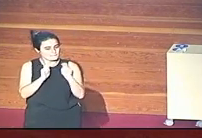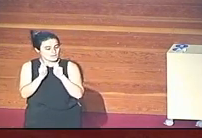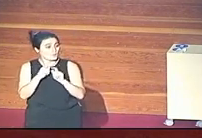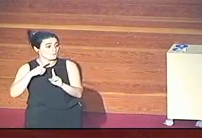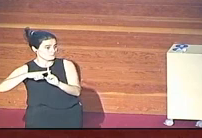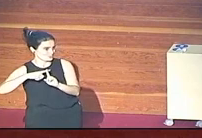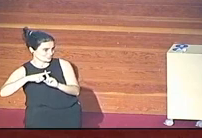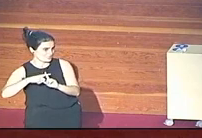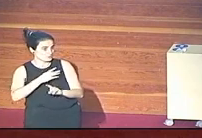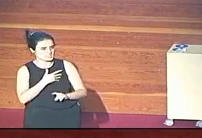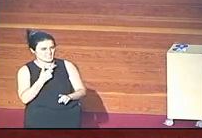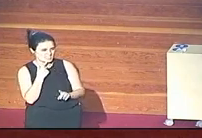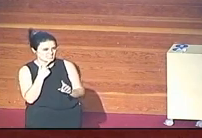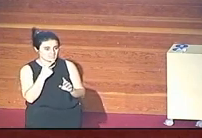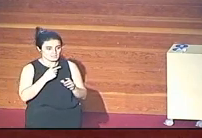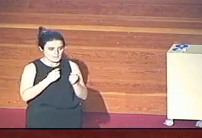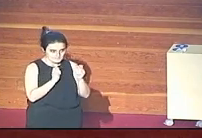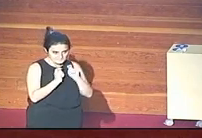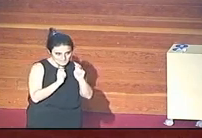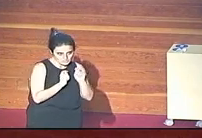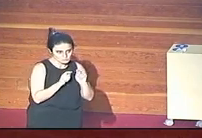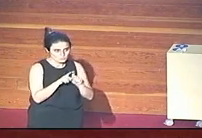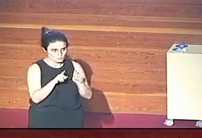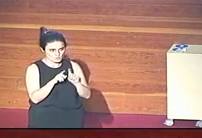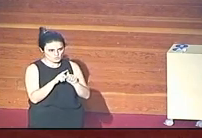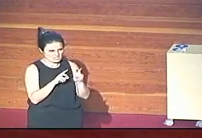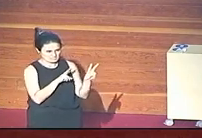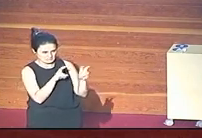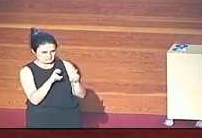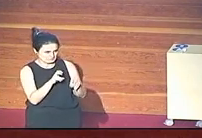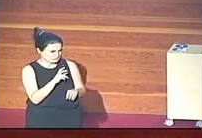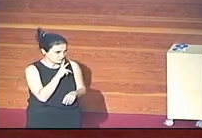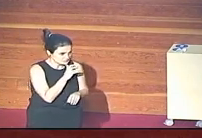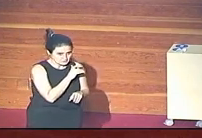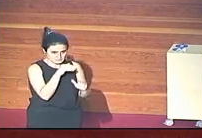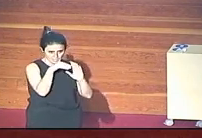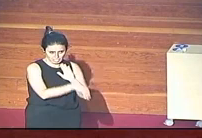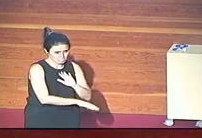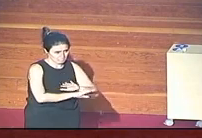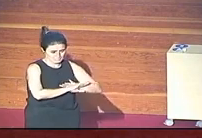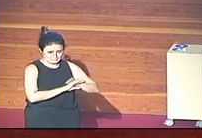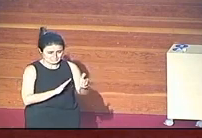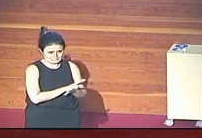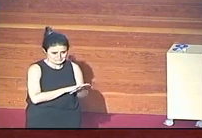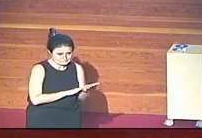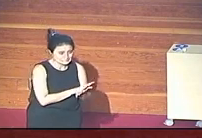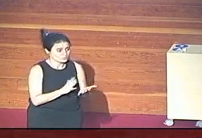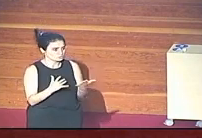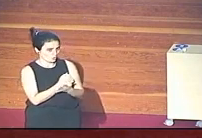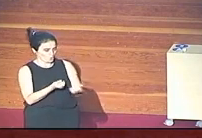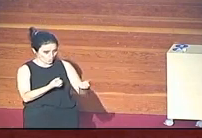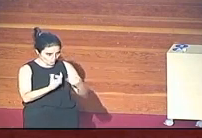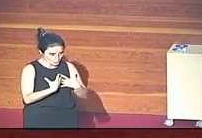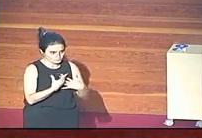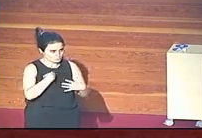tanto el periodismo de catástrofes que no nos ha tocado contar muchas y siempre se nos asocia con catástrofes